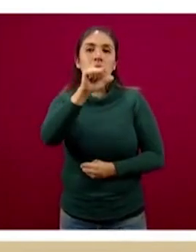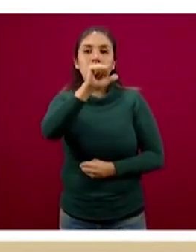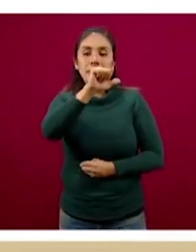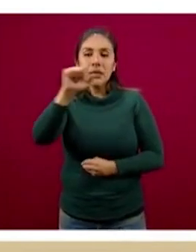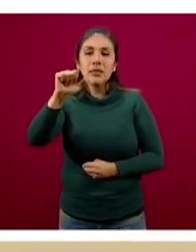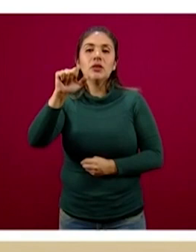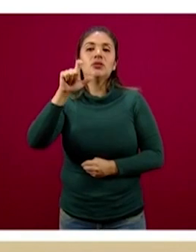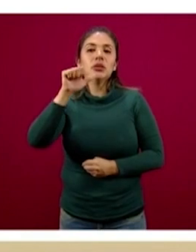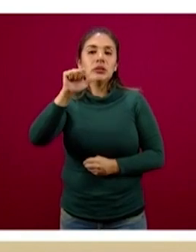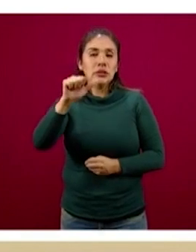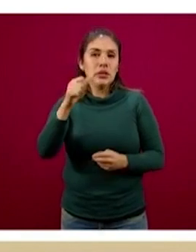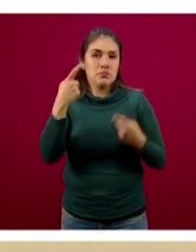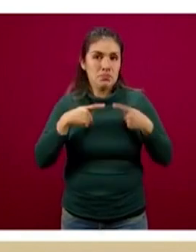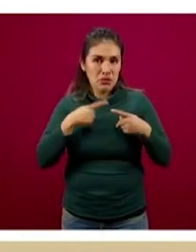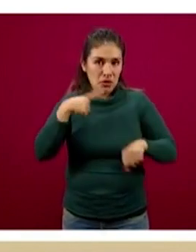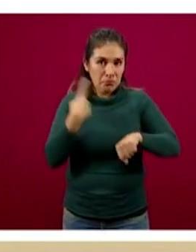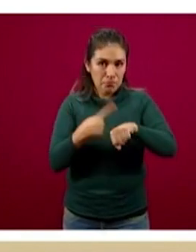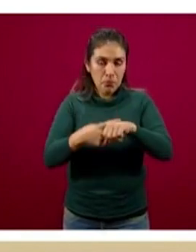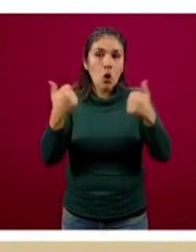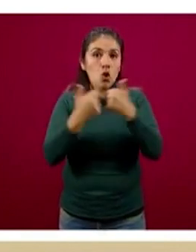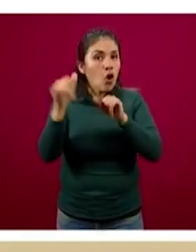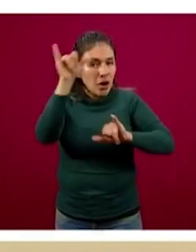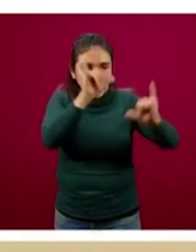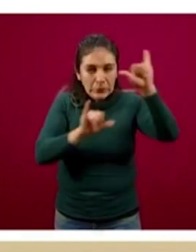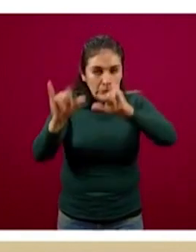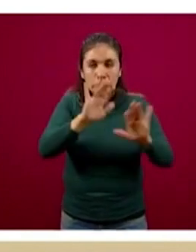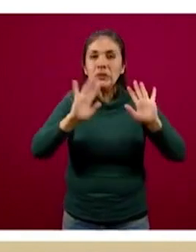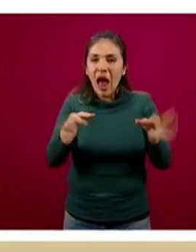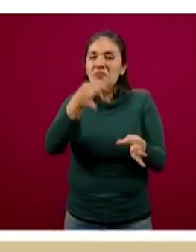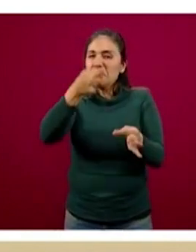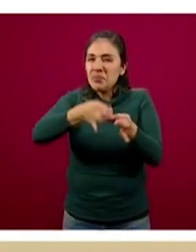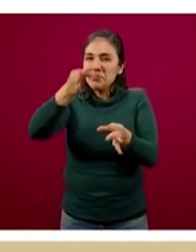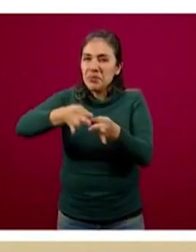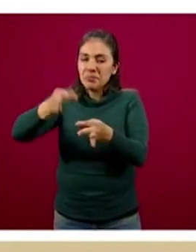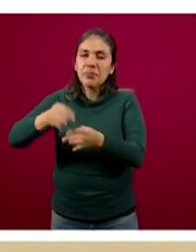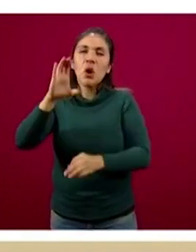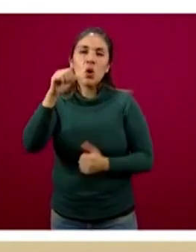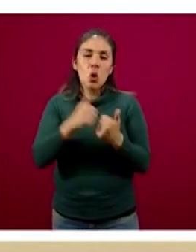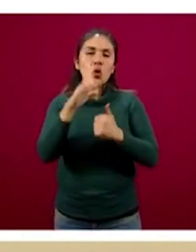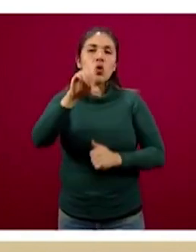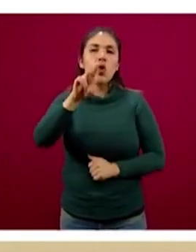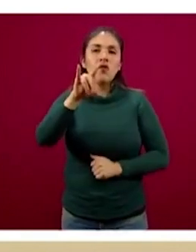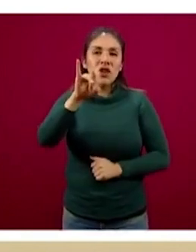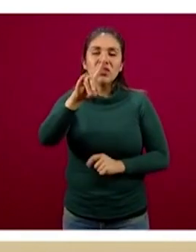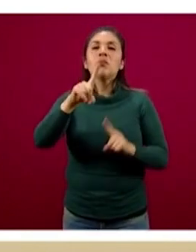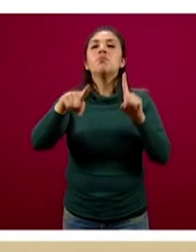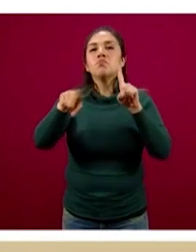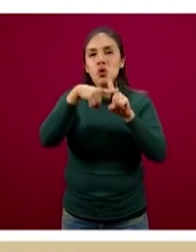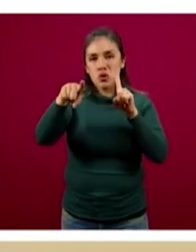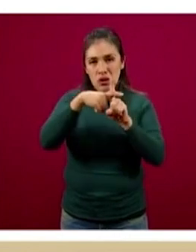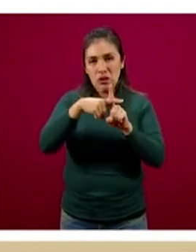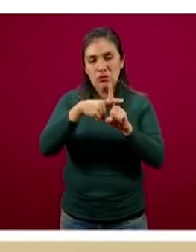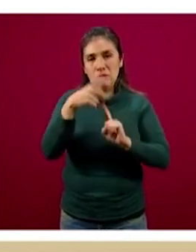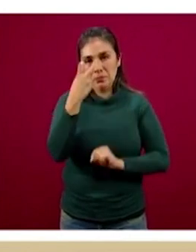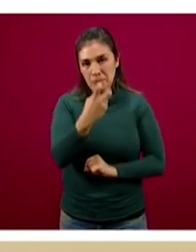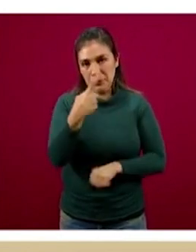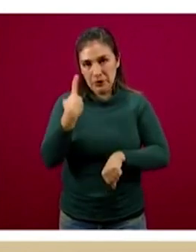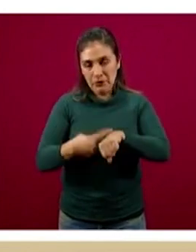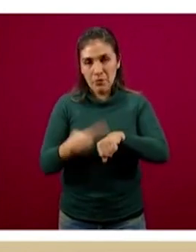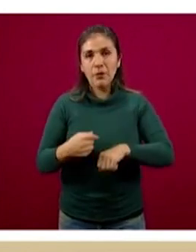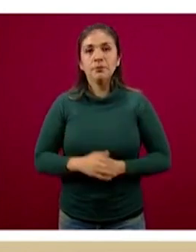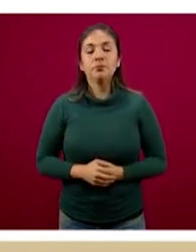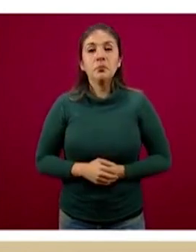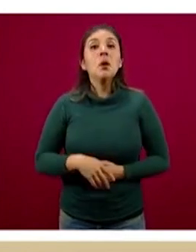por laboratorio a kobe 19 es decir han sido positivos y srs con 2